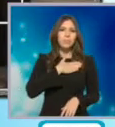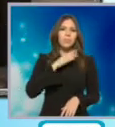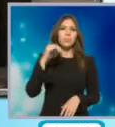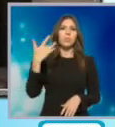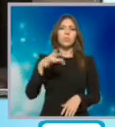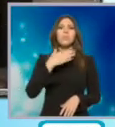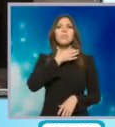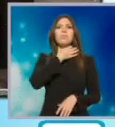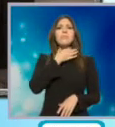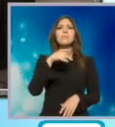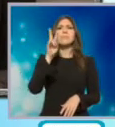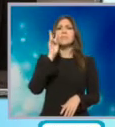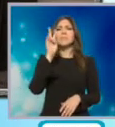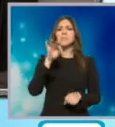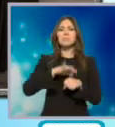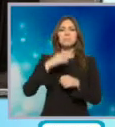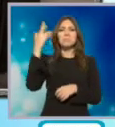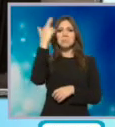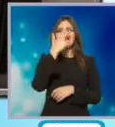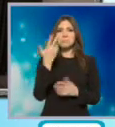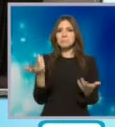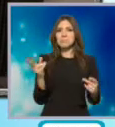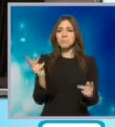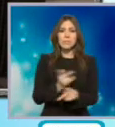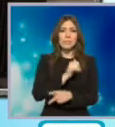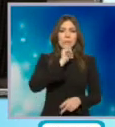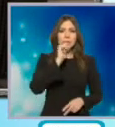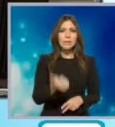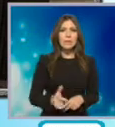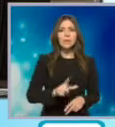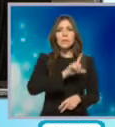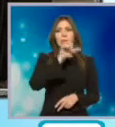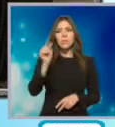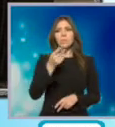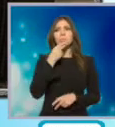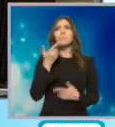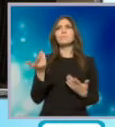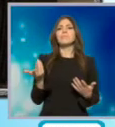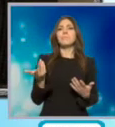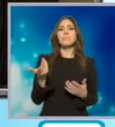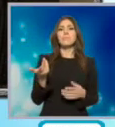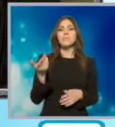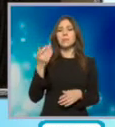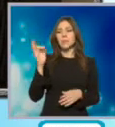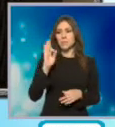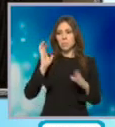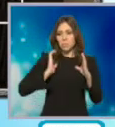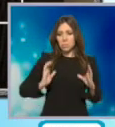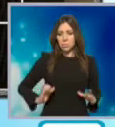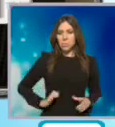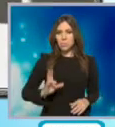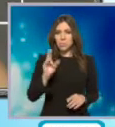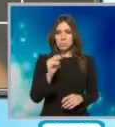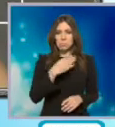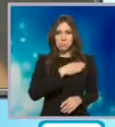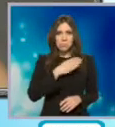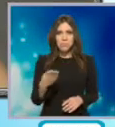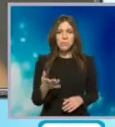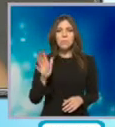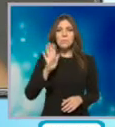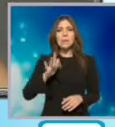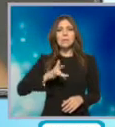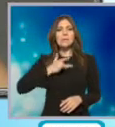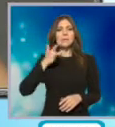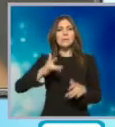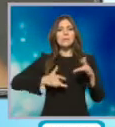que físicamente no está pasando nada, y que por fin tome la decisión, bueno, si no es físico, puede ser emocional. ¿Qué deben